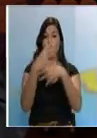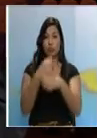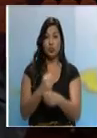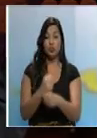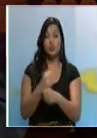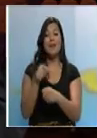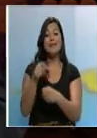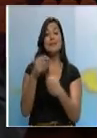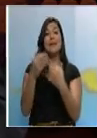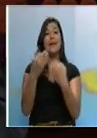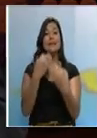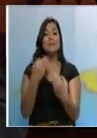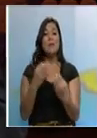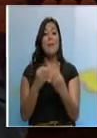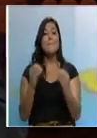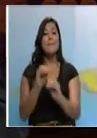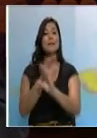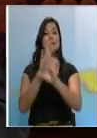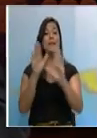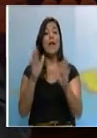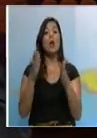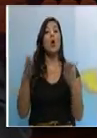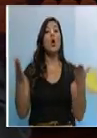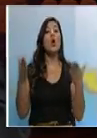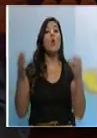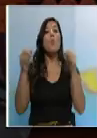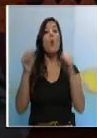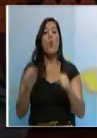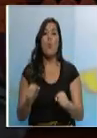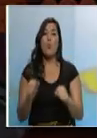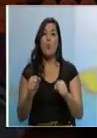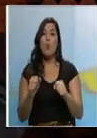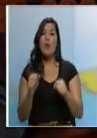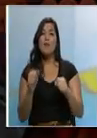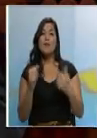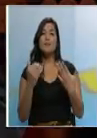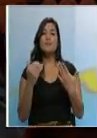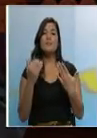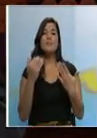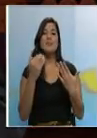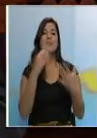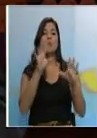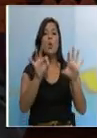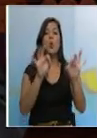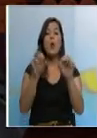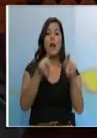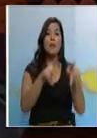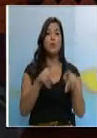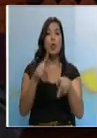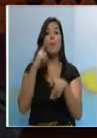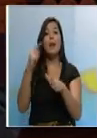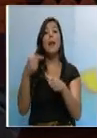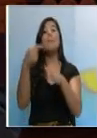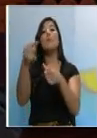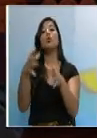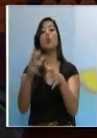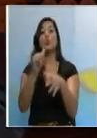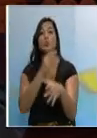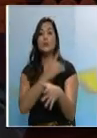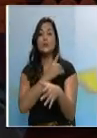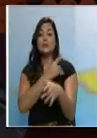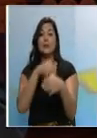nos da más detalles sobre cómo podrían ya irse barajando los cuadros para la conformación del próximo directorio legislativo.